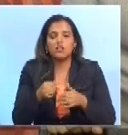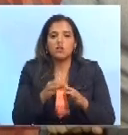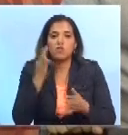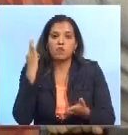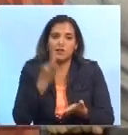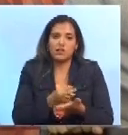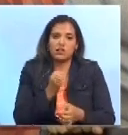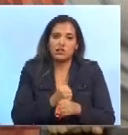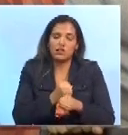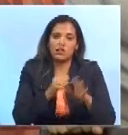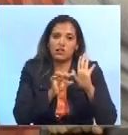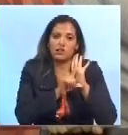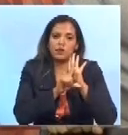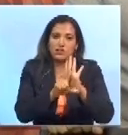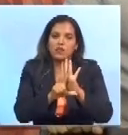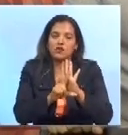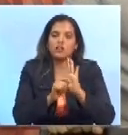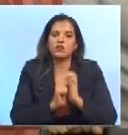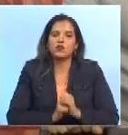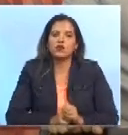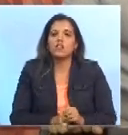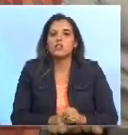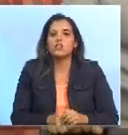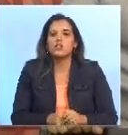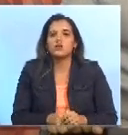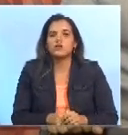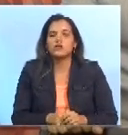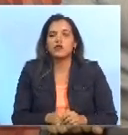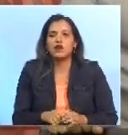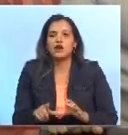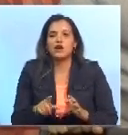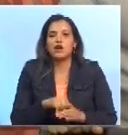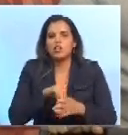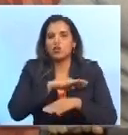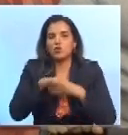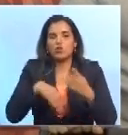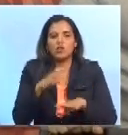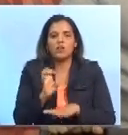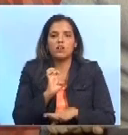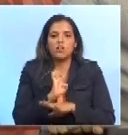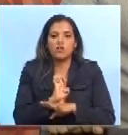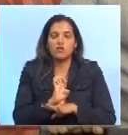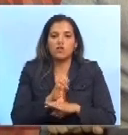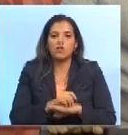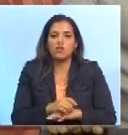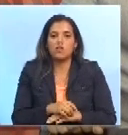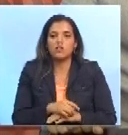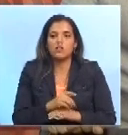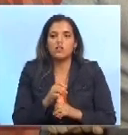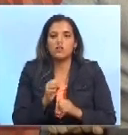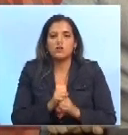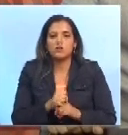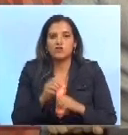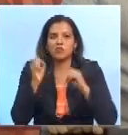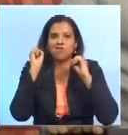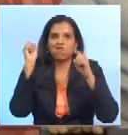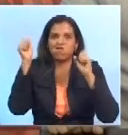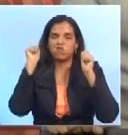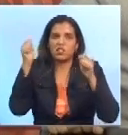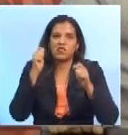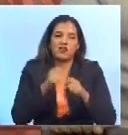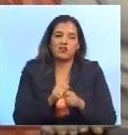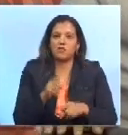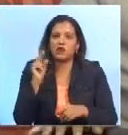ministerio y que esta debe cumplirse lo más pronto posible. En todo el país hay protestas a nivel nacional ante esta medida